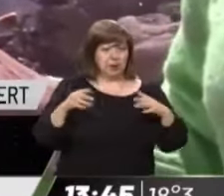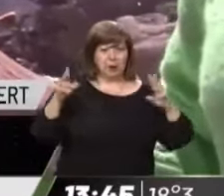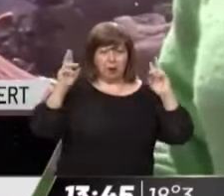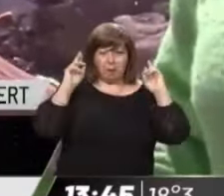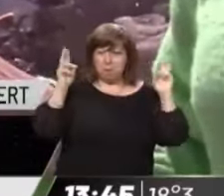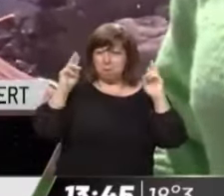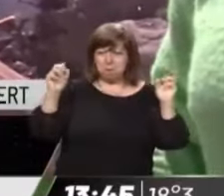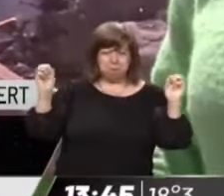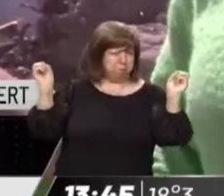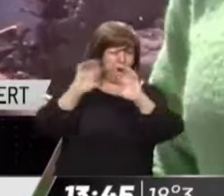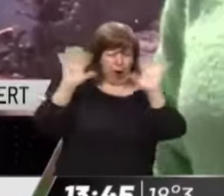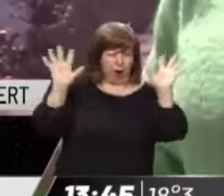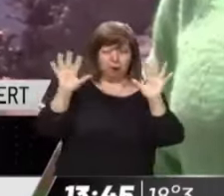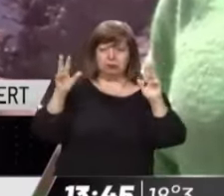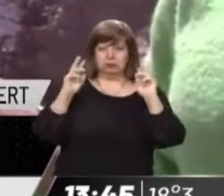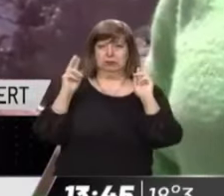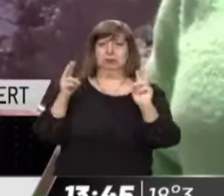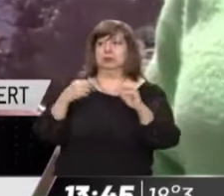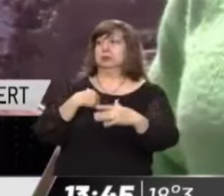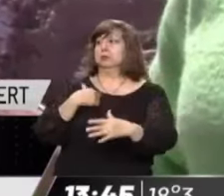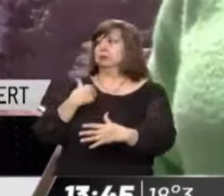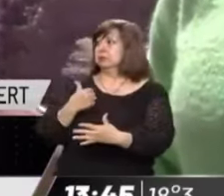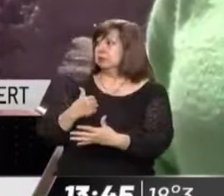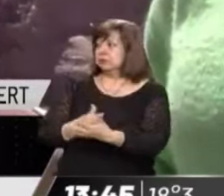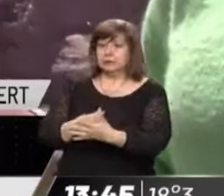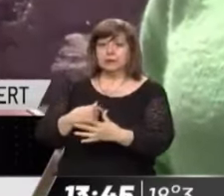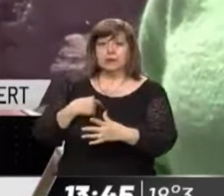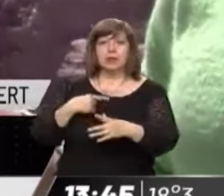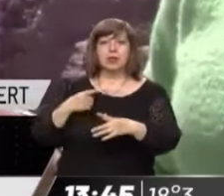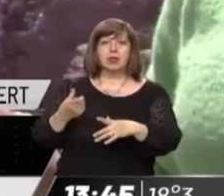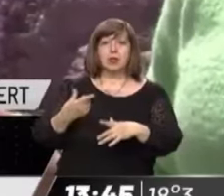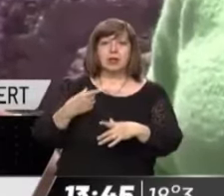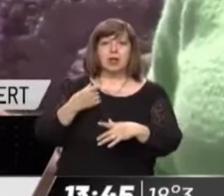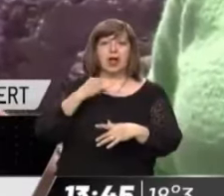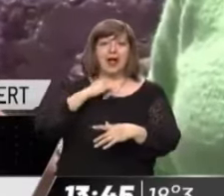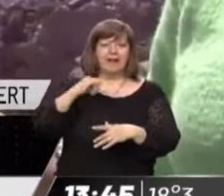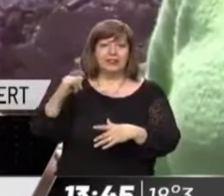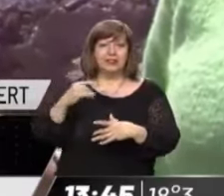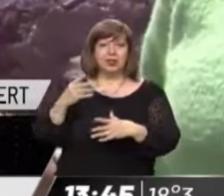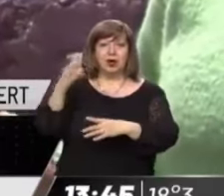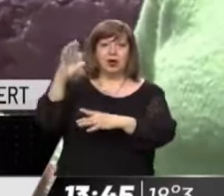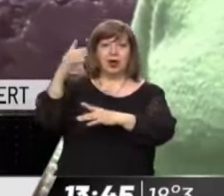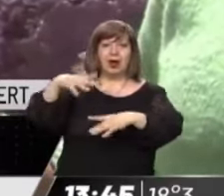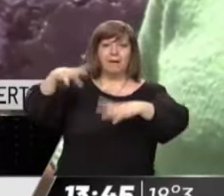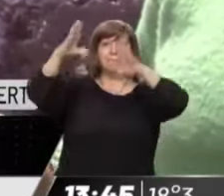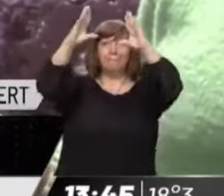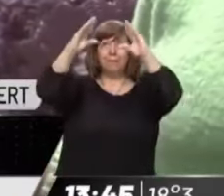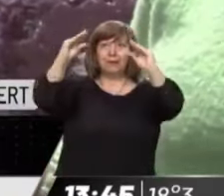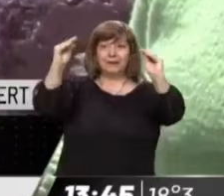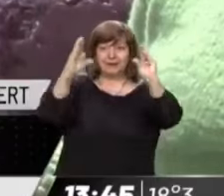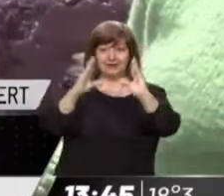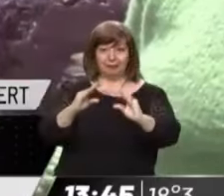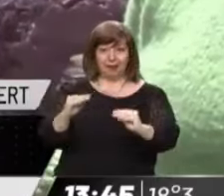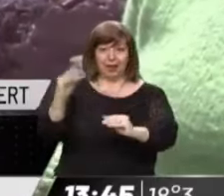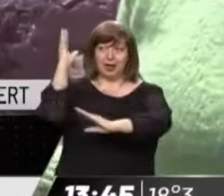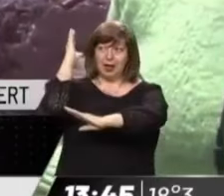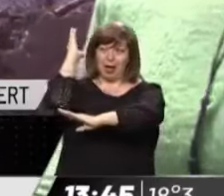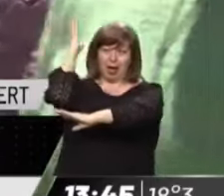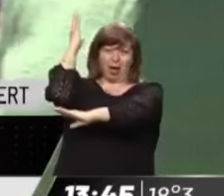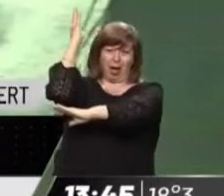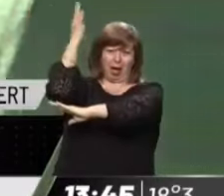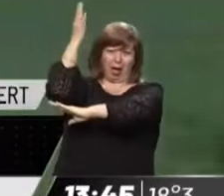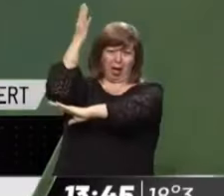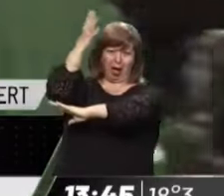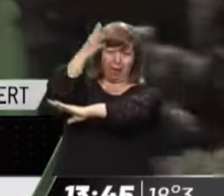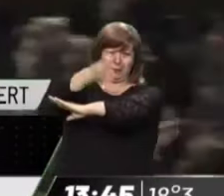era y bueno vio este pino como usted dice de más de 25 o 30 m desplomarse sobre lo que es las aulas de jardín